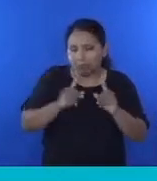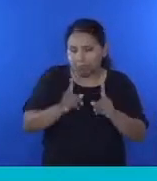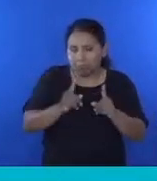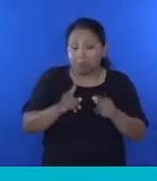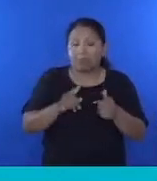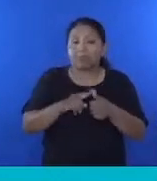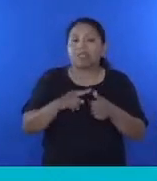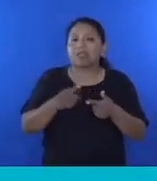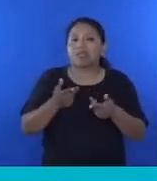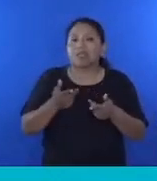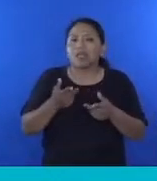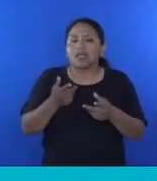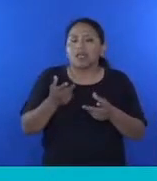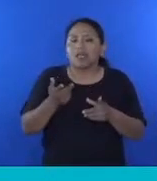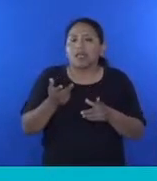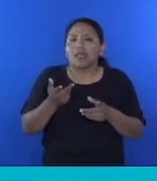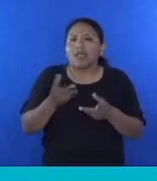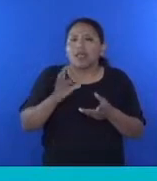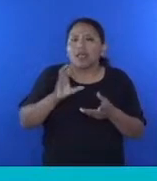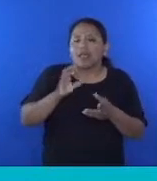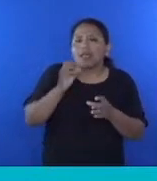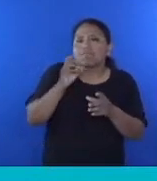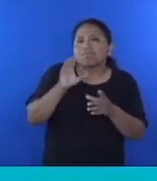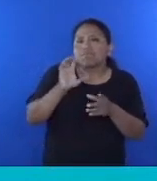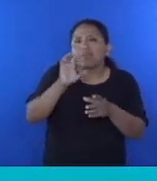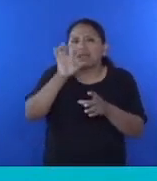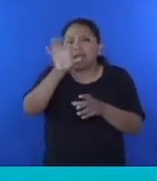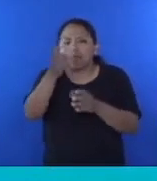es nunca trabajar para desfinanciar a la provincia de Buenos Aires.